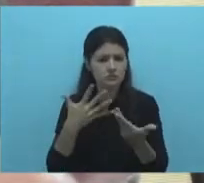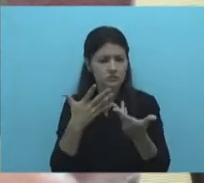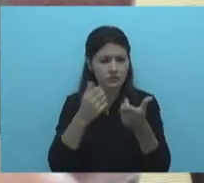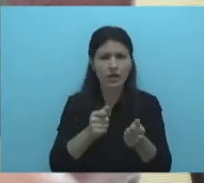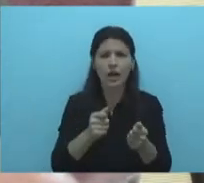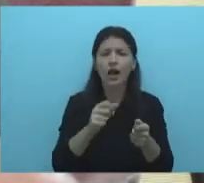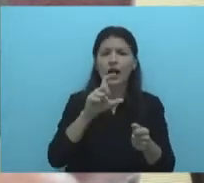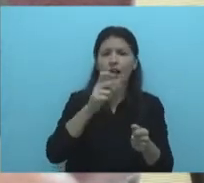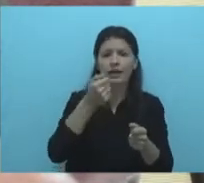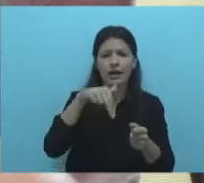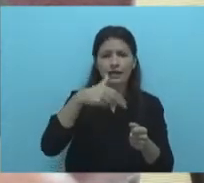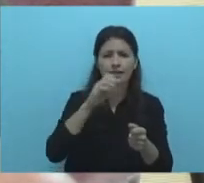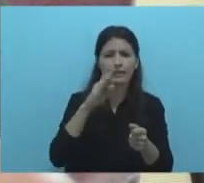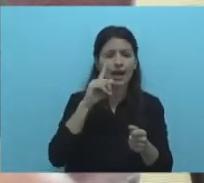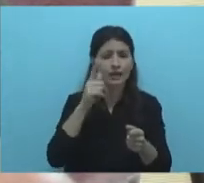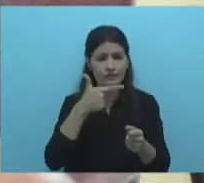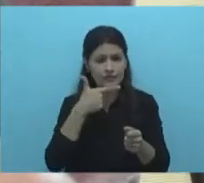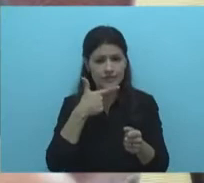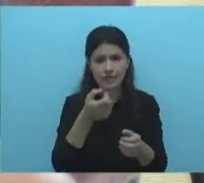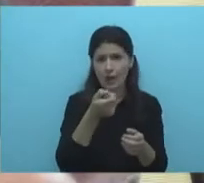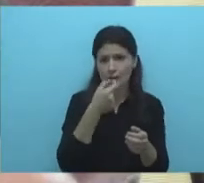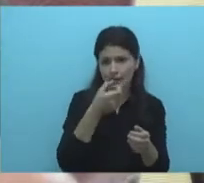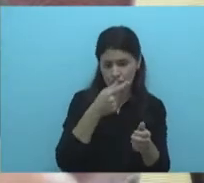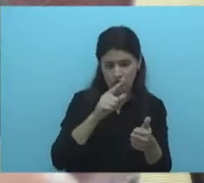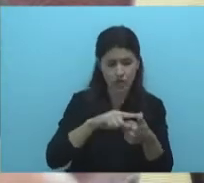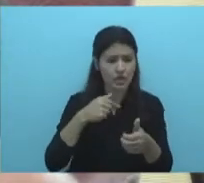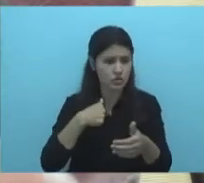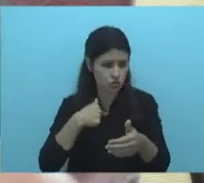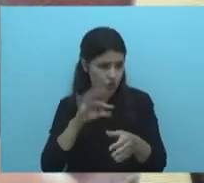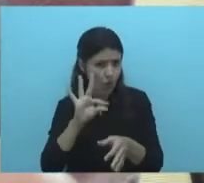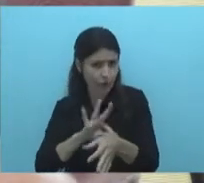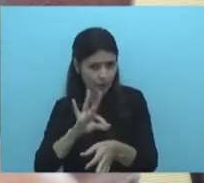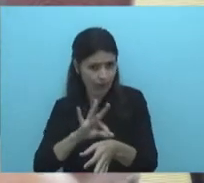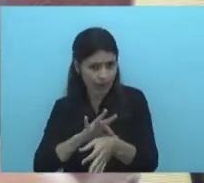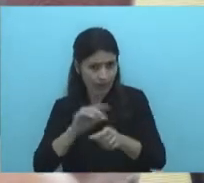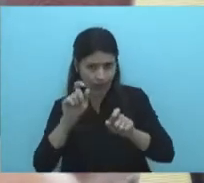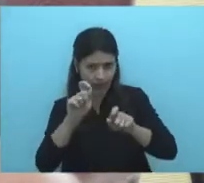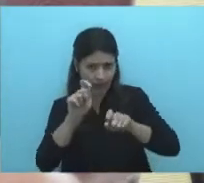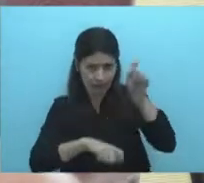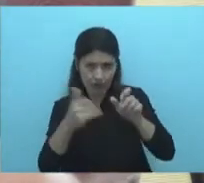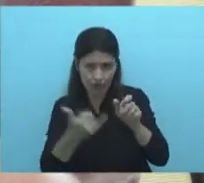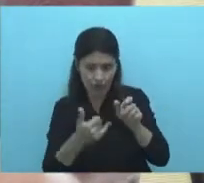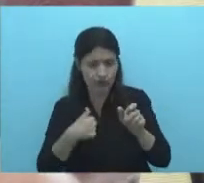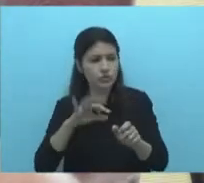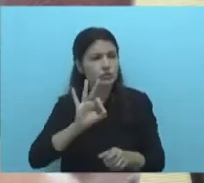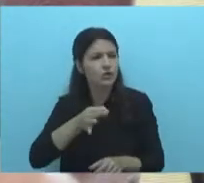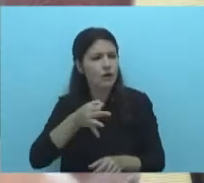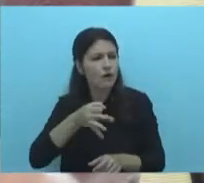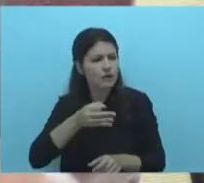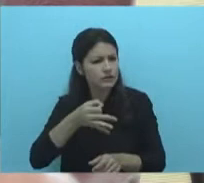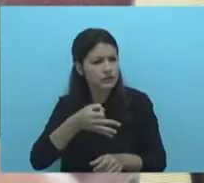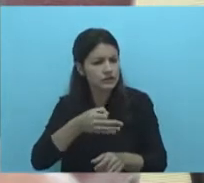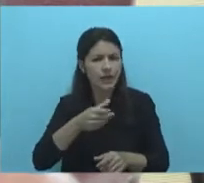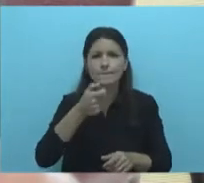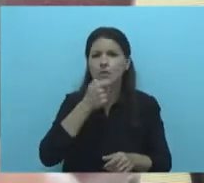del cannabis medicinal. Lo digo como legisladora y lo digo también como médica, porque sé el beneficio que el aceite